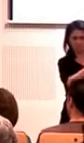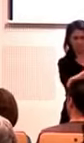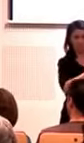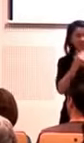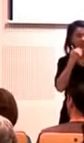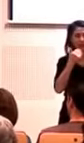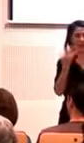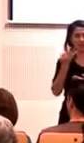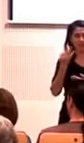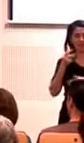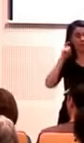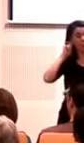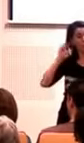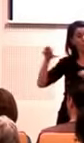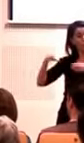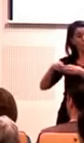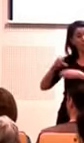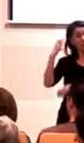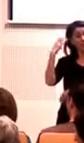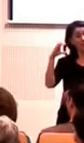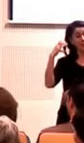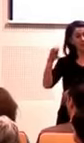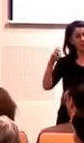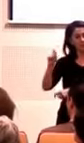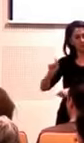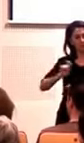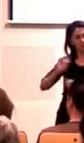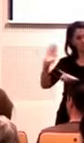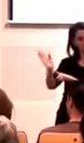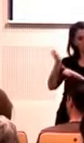CERMI, ellas son las culpables, que